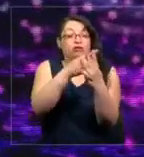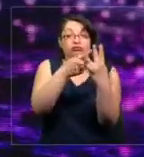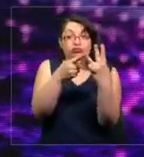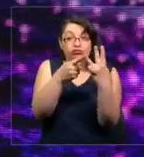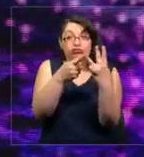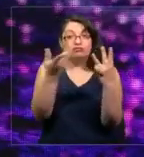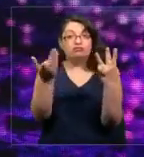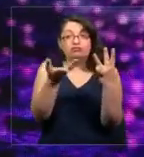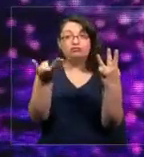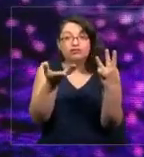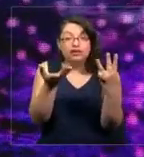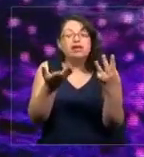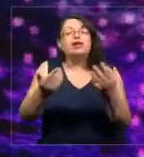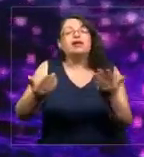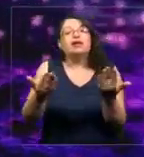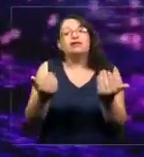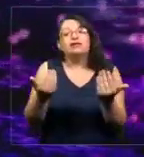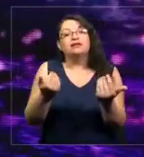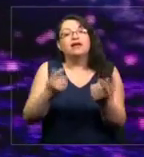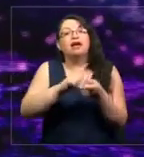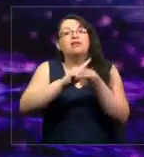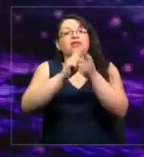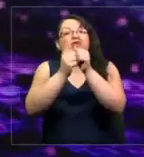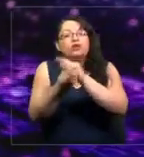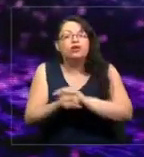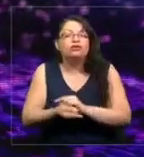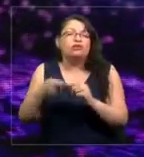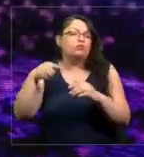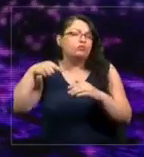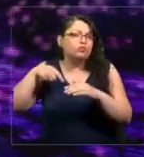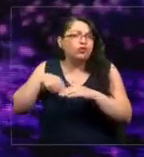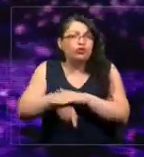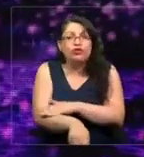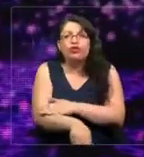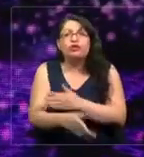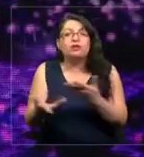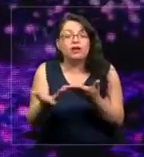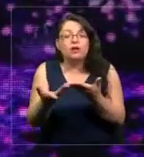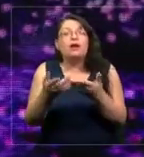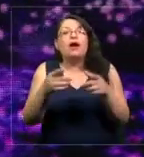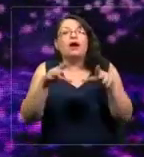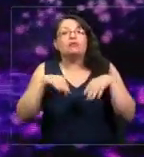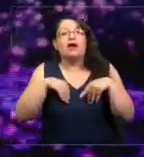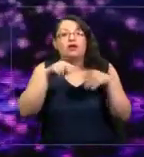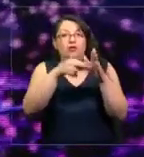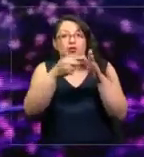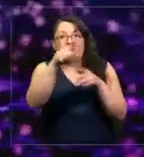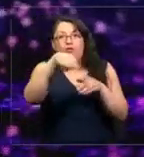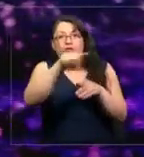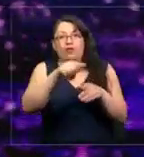informes es de una necesidad de transformación profunda para abordar estos problemas.